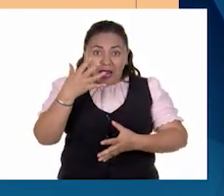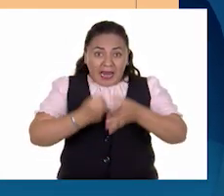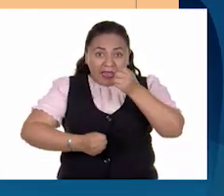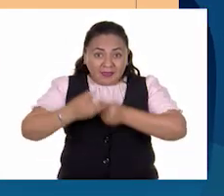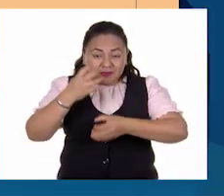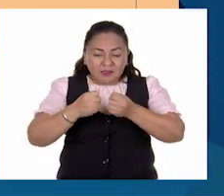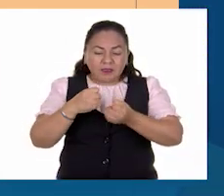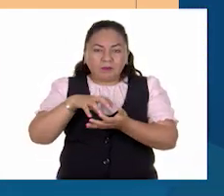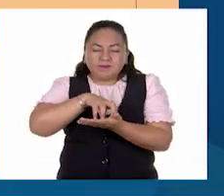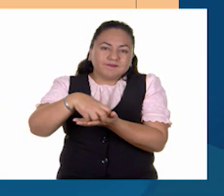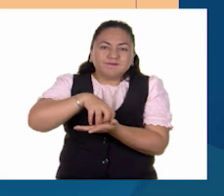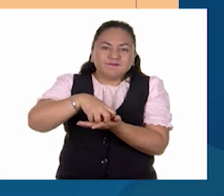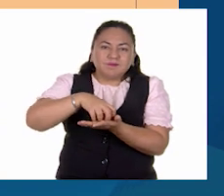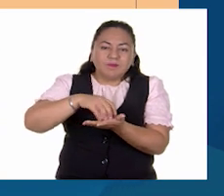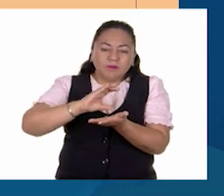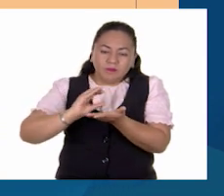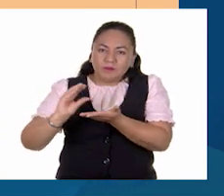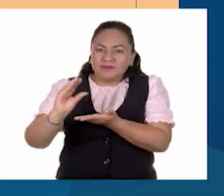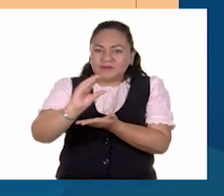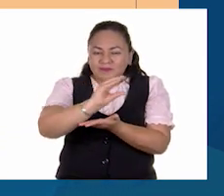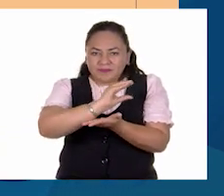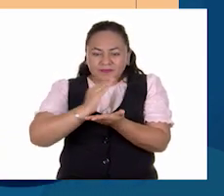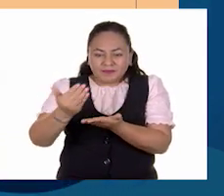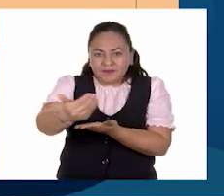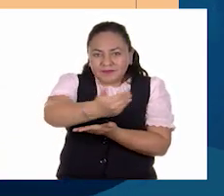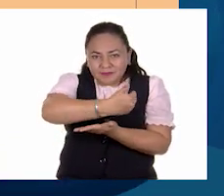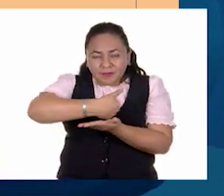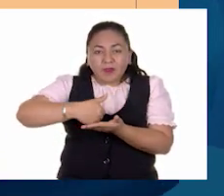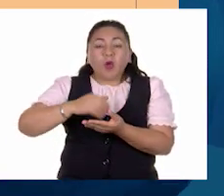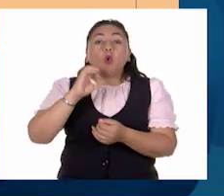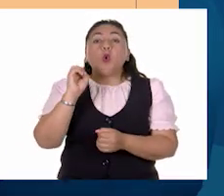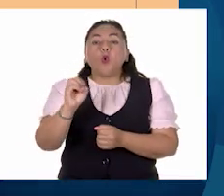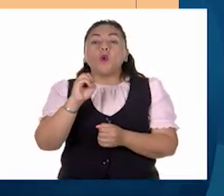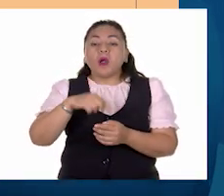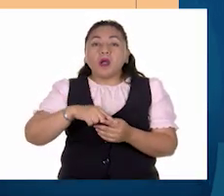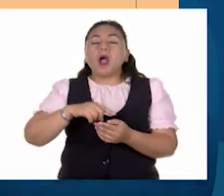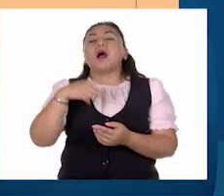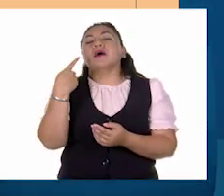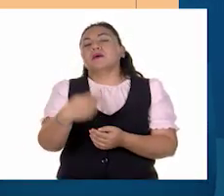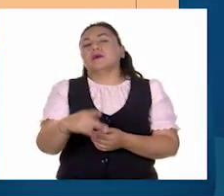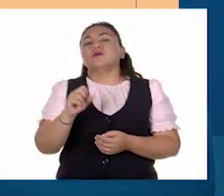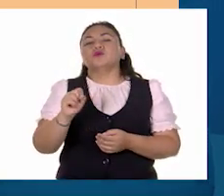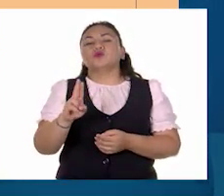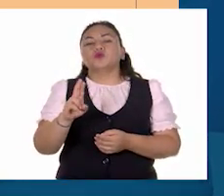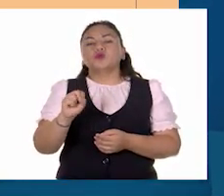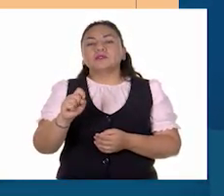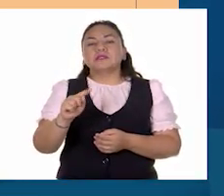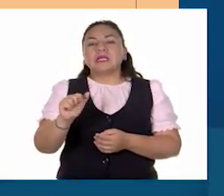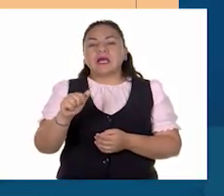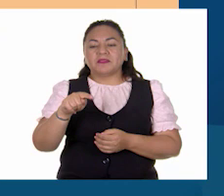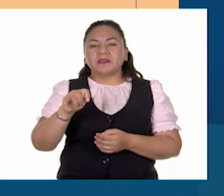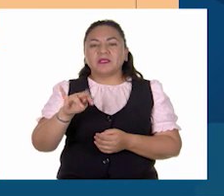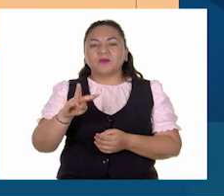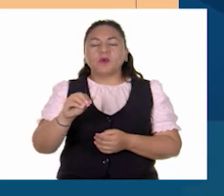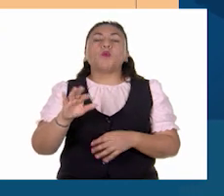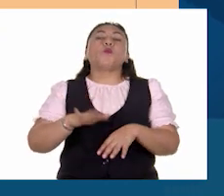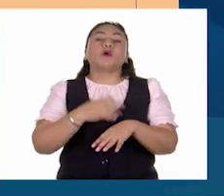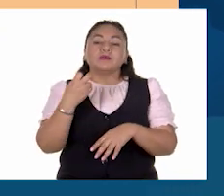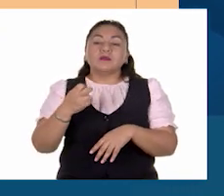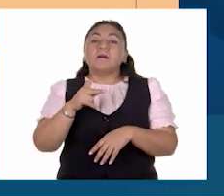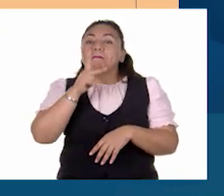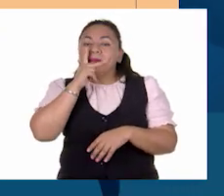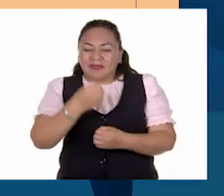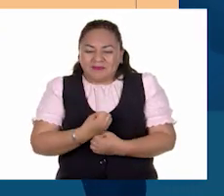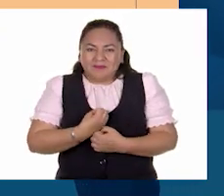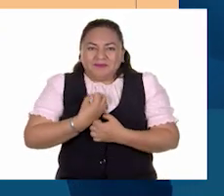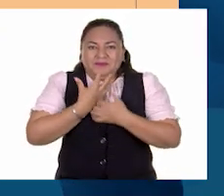también. O como postre, en ese caso es un sustantivo. Este es el sentido que se le da a la palabra en